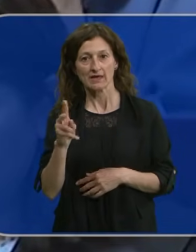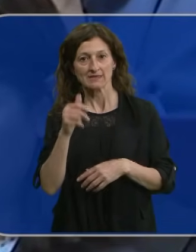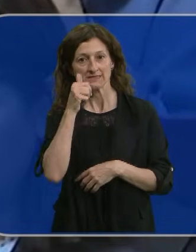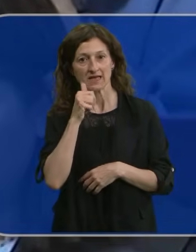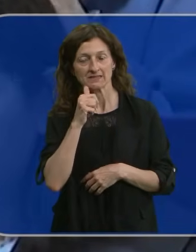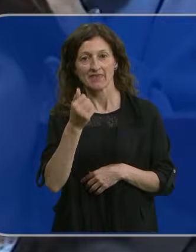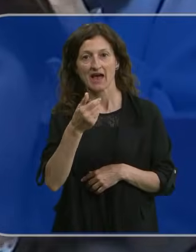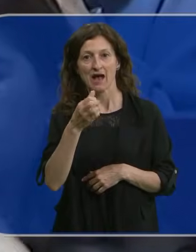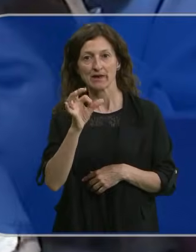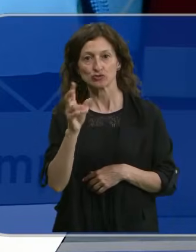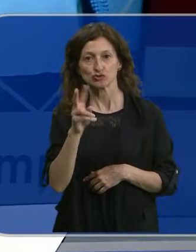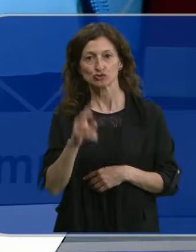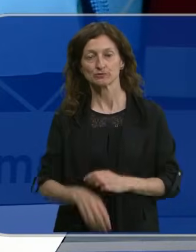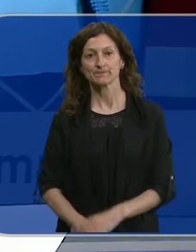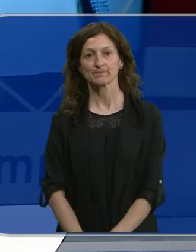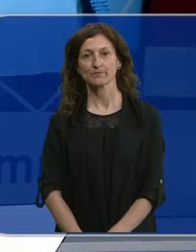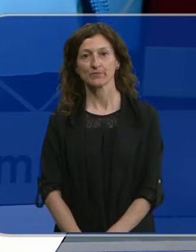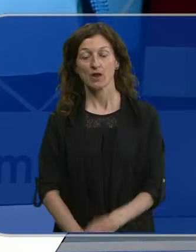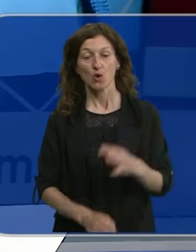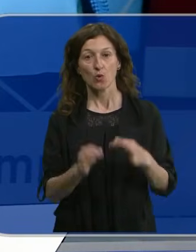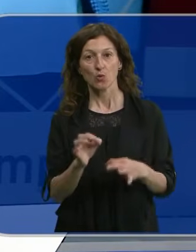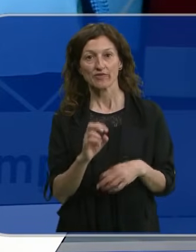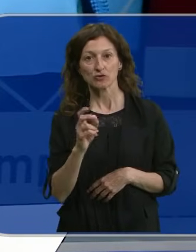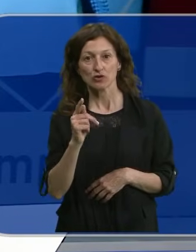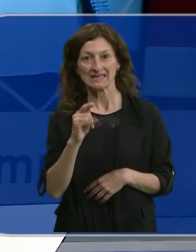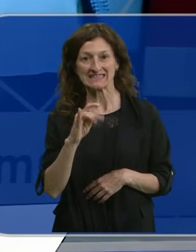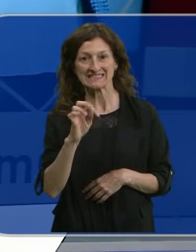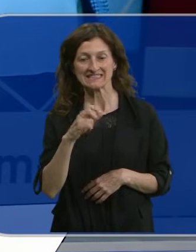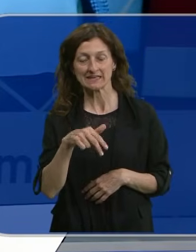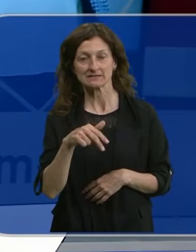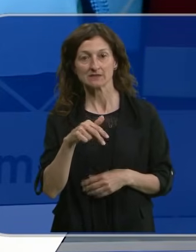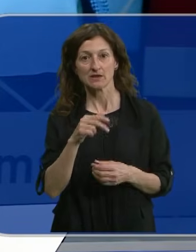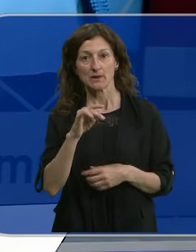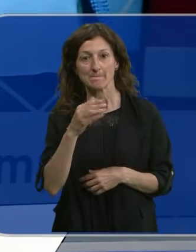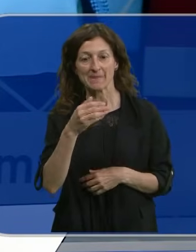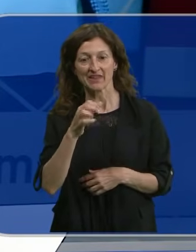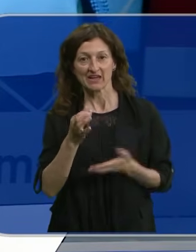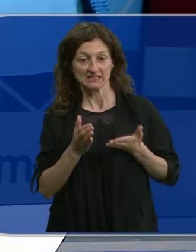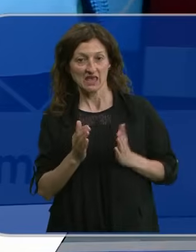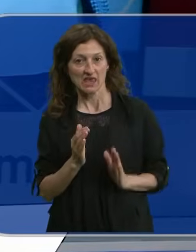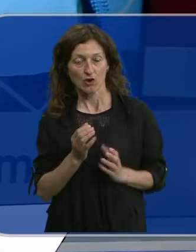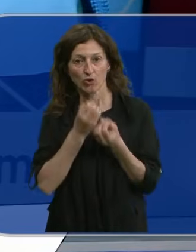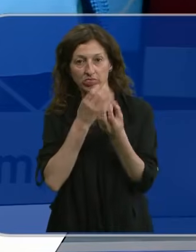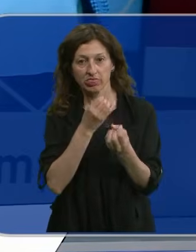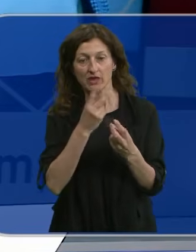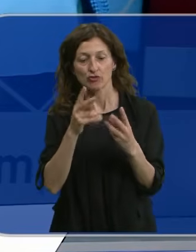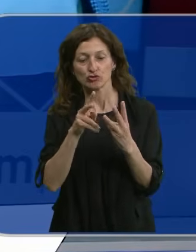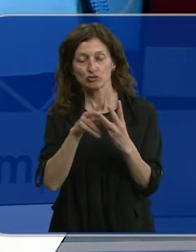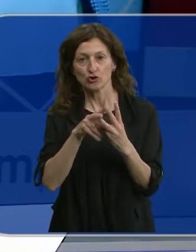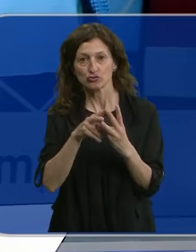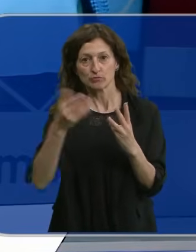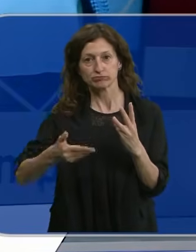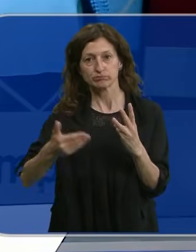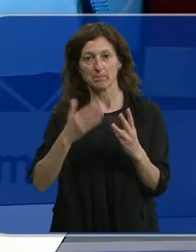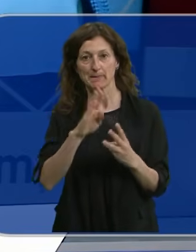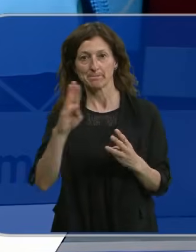Pedro Sánchez. Y en otro juicio, el del caso Kitchen, hoy han testificado Willy Bárcenas, el hijo del extesorero, y dos personas relevantes